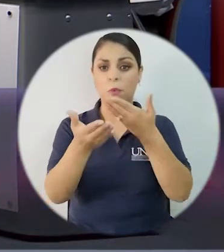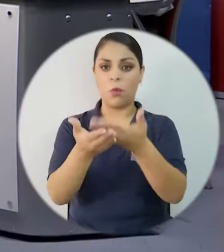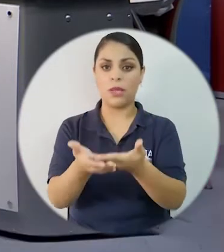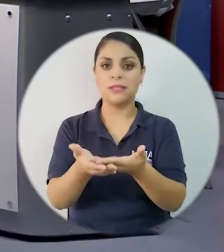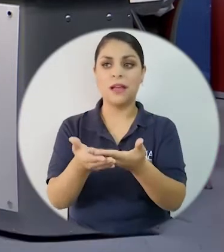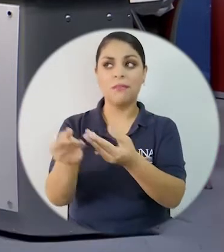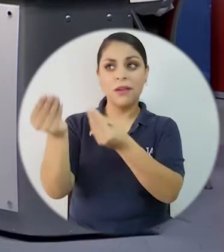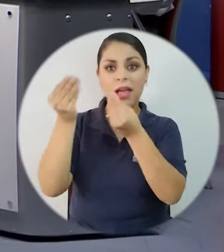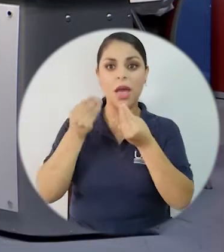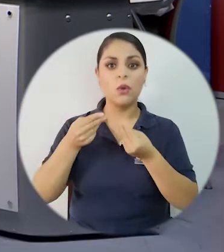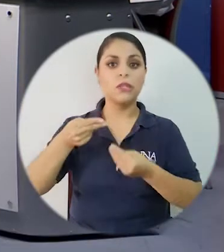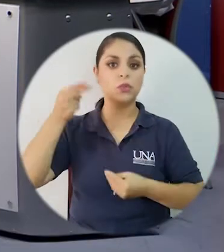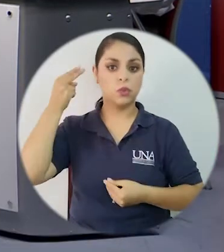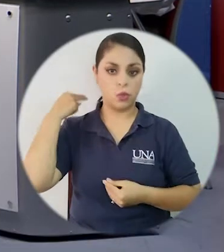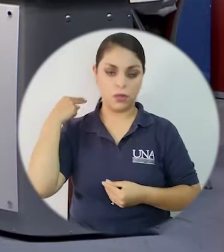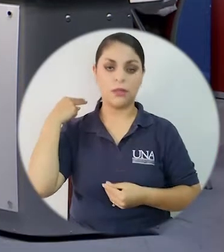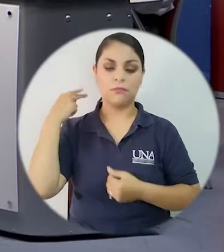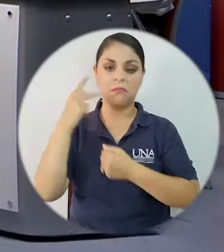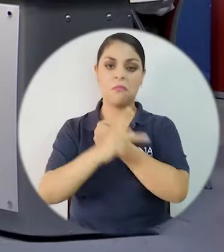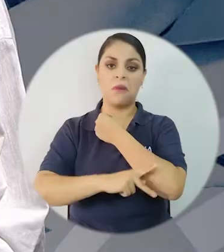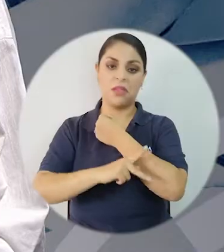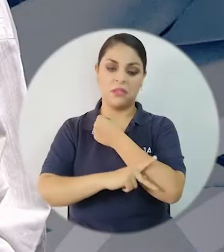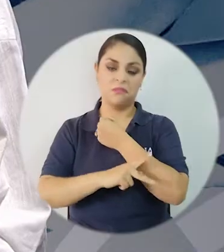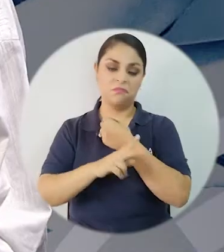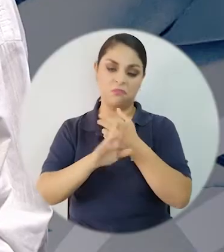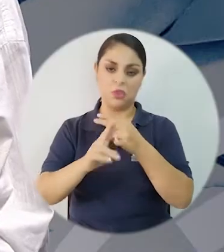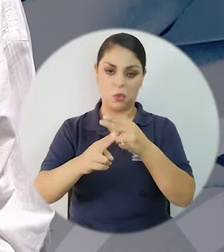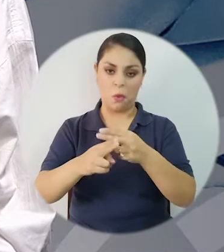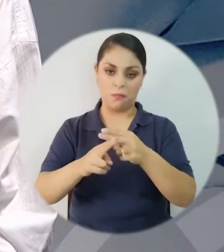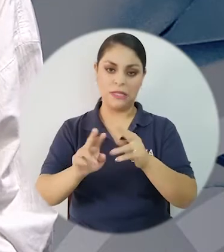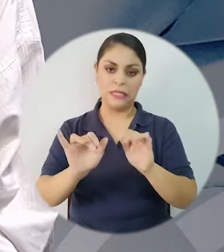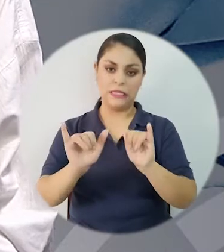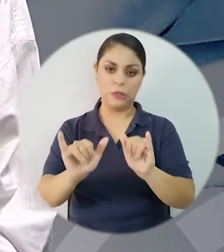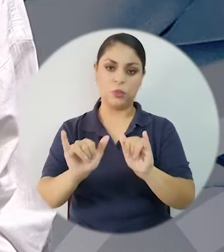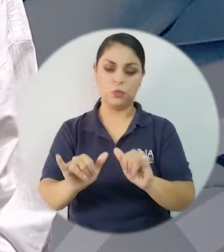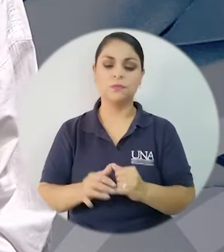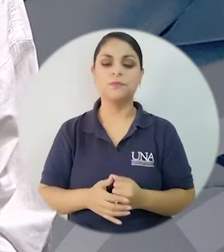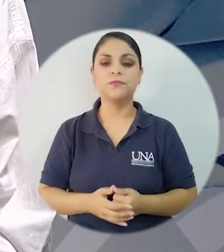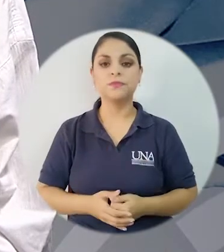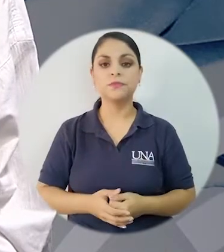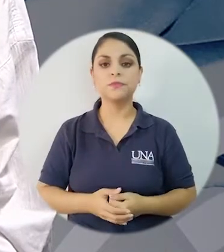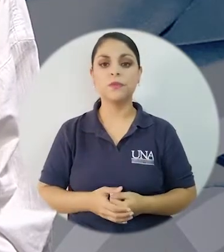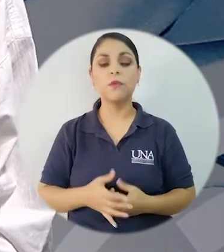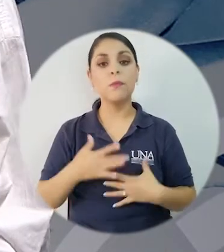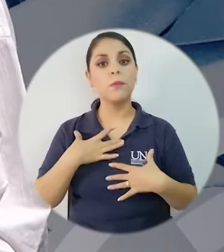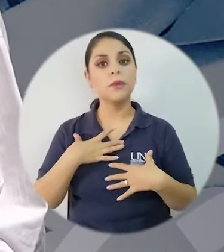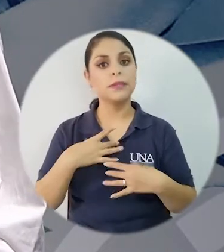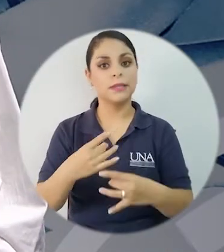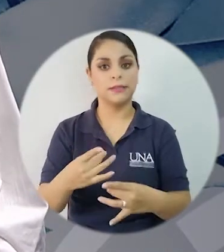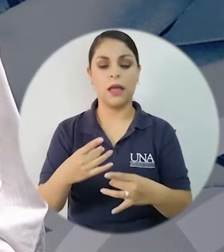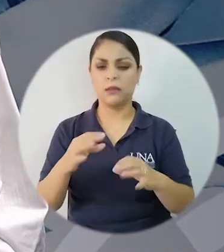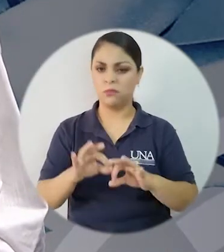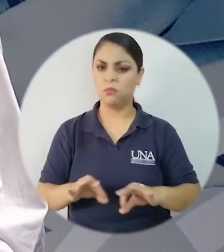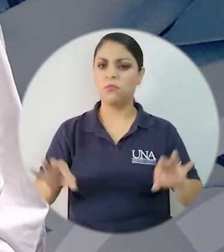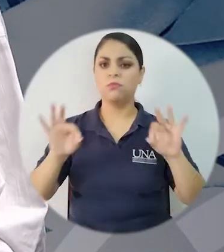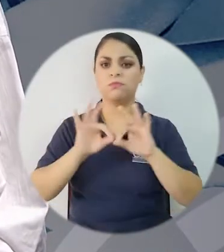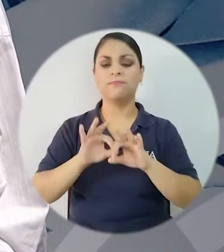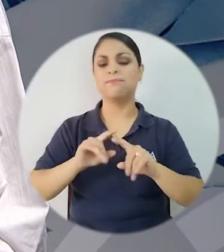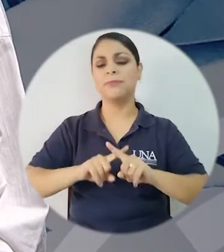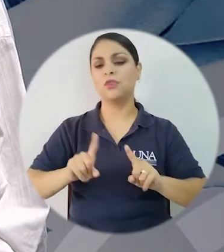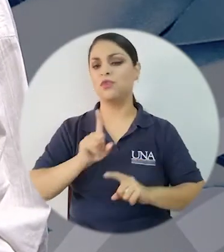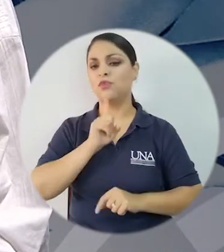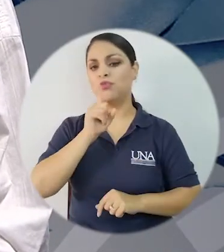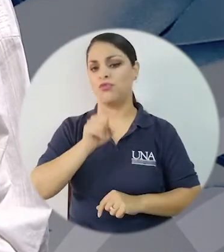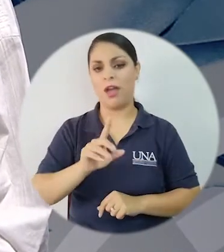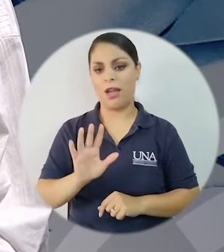ha hecho en la historia patria, digamos, pongámosle nombre concreto, fue interesante, fue importante, pero